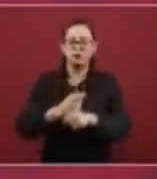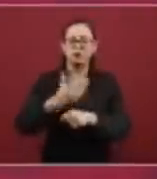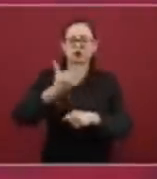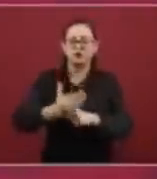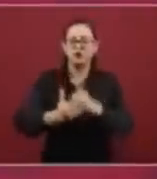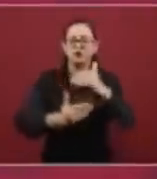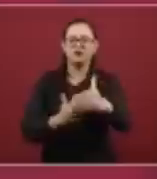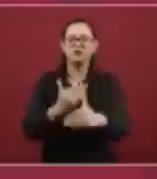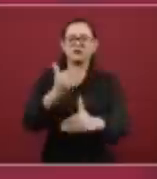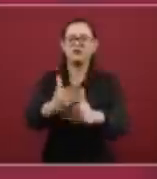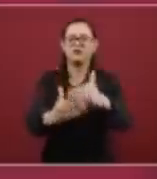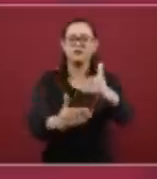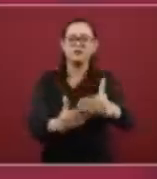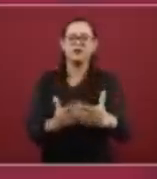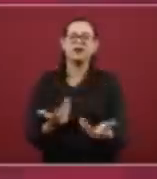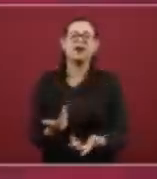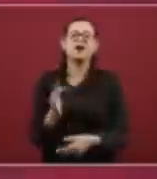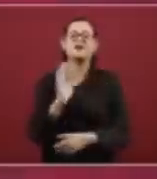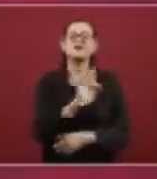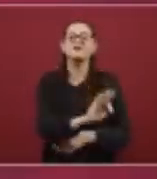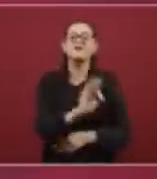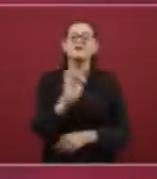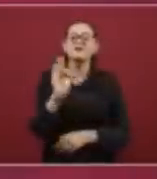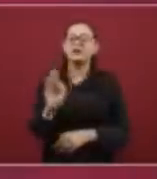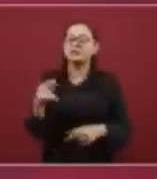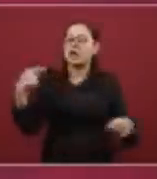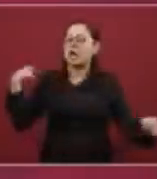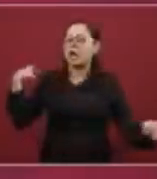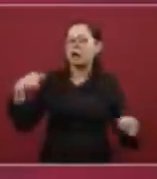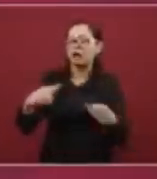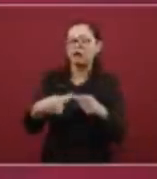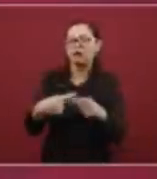porque son 500 años.